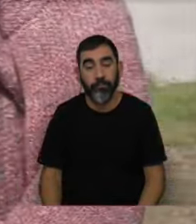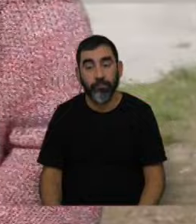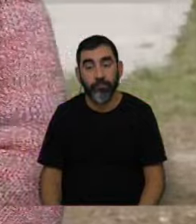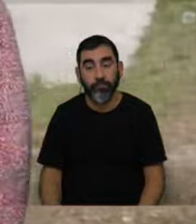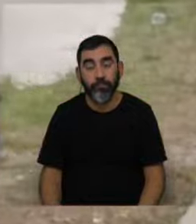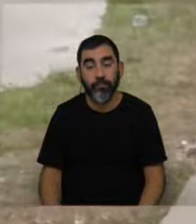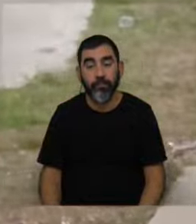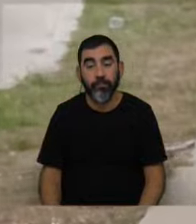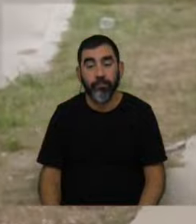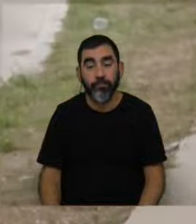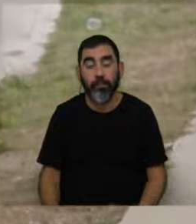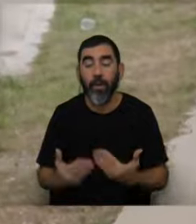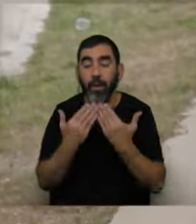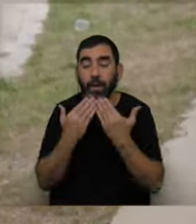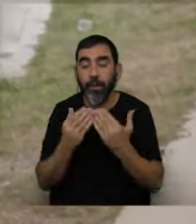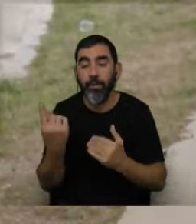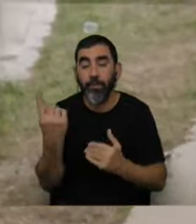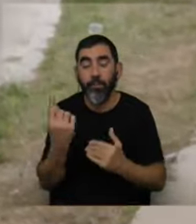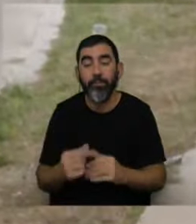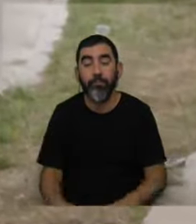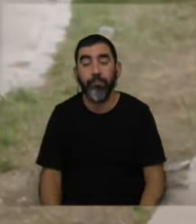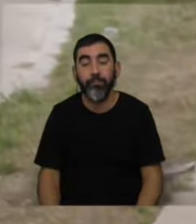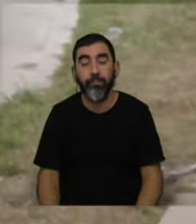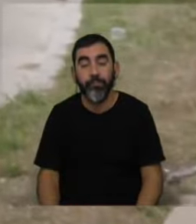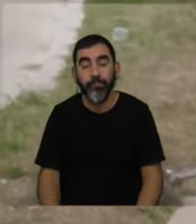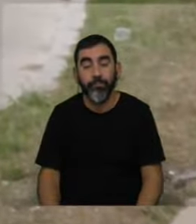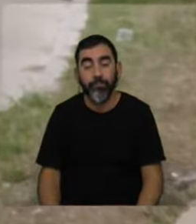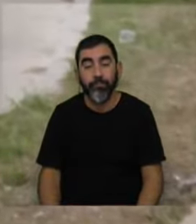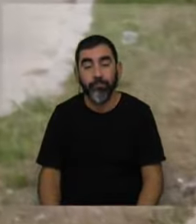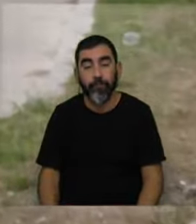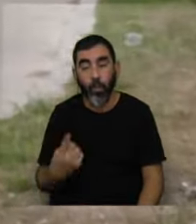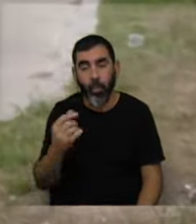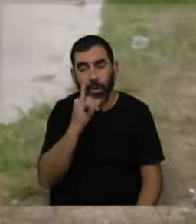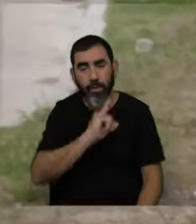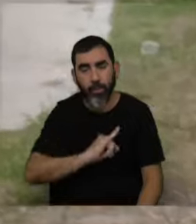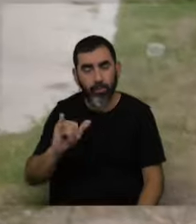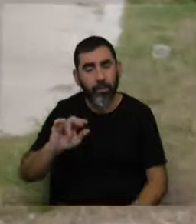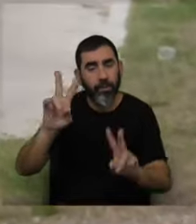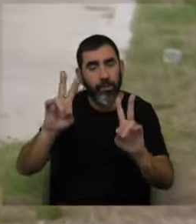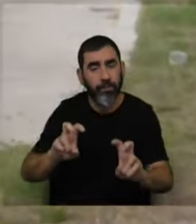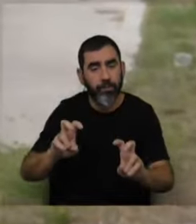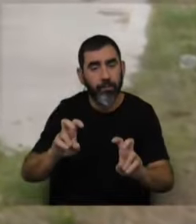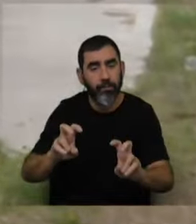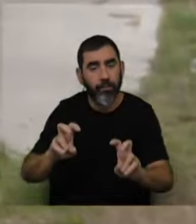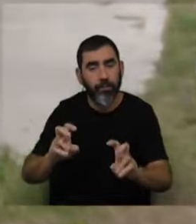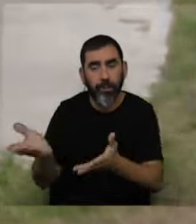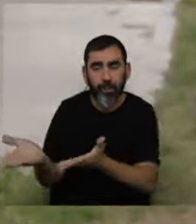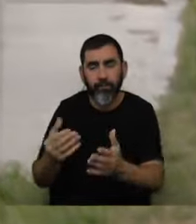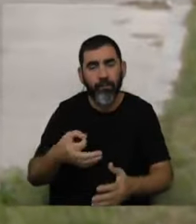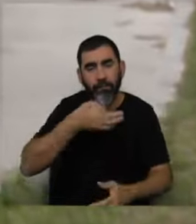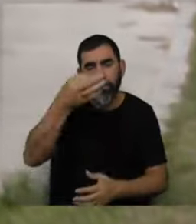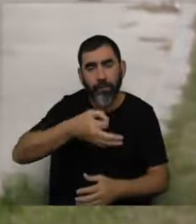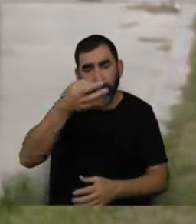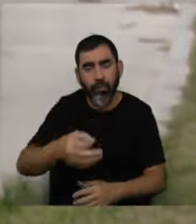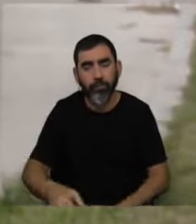palabra de Camila Menchaca gracias por estos minutos y bueno lo que tú aportaba no una de las denuncias concretas tiene que ver con la invitación a un acto o algo así